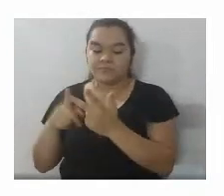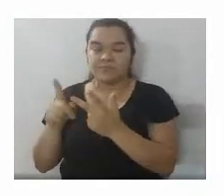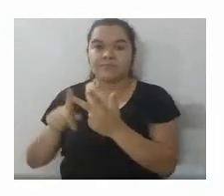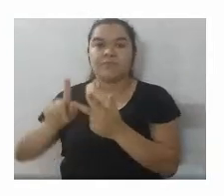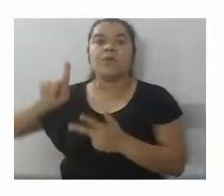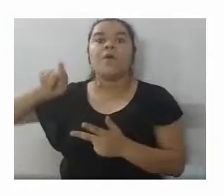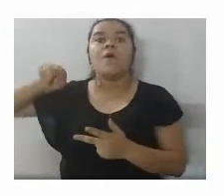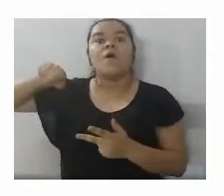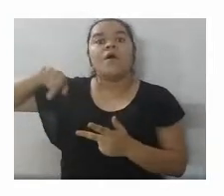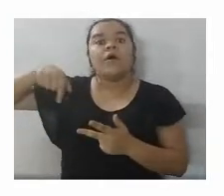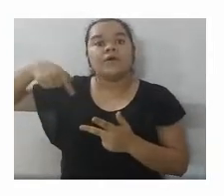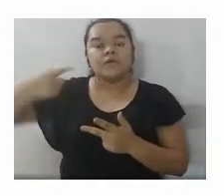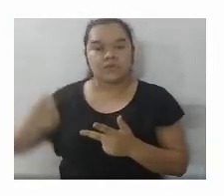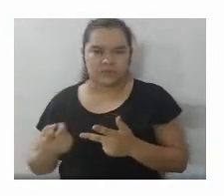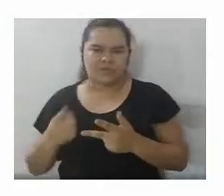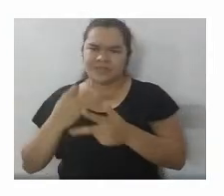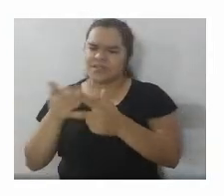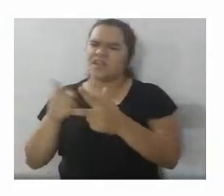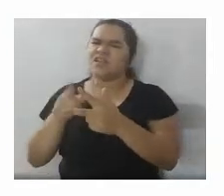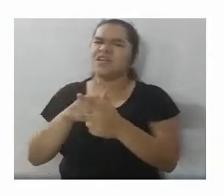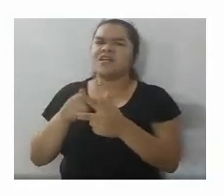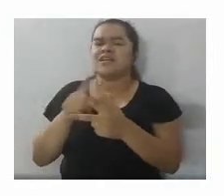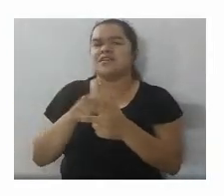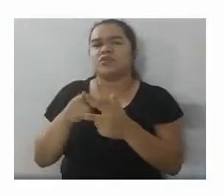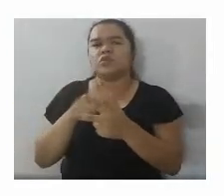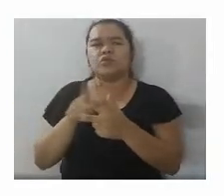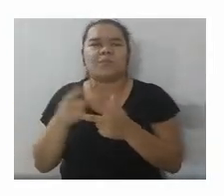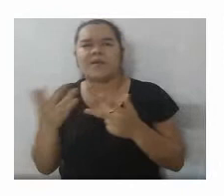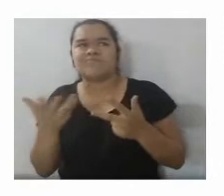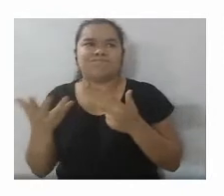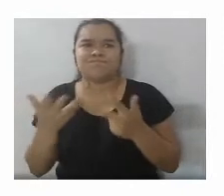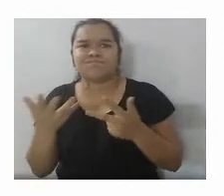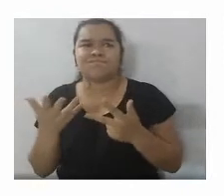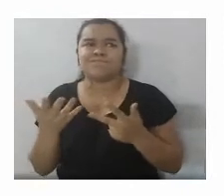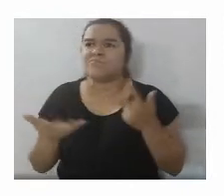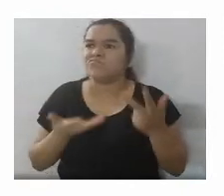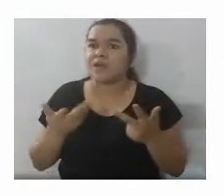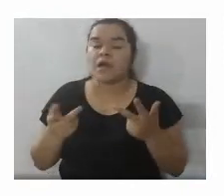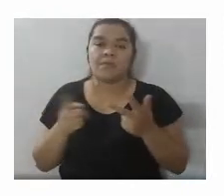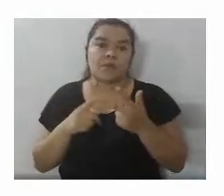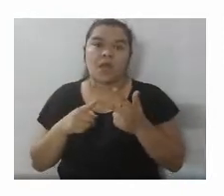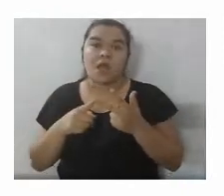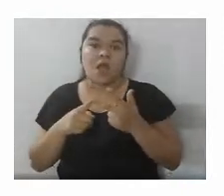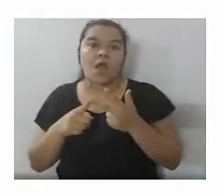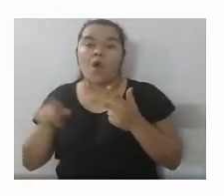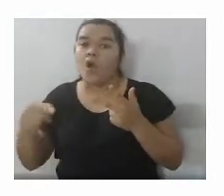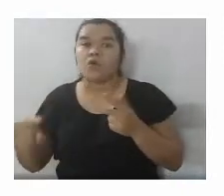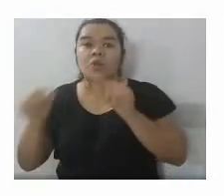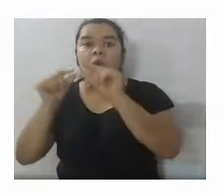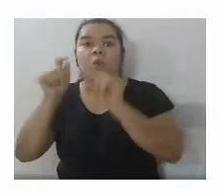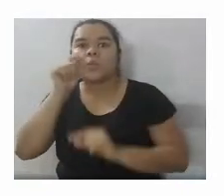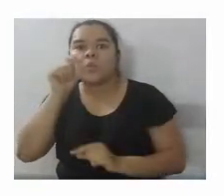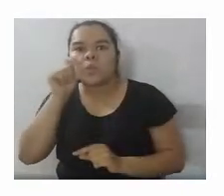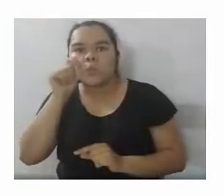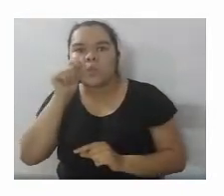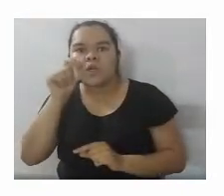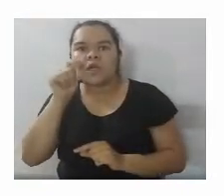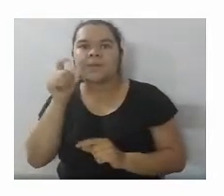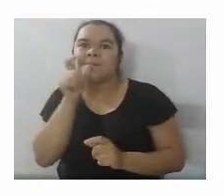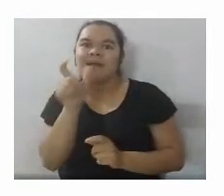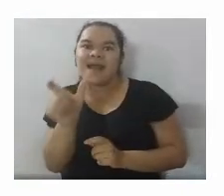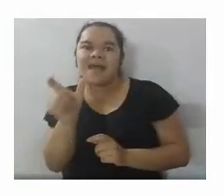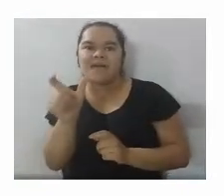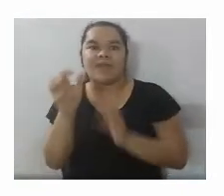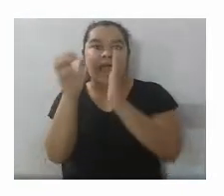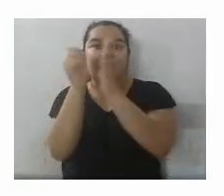tal vez todo esto que les mostré sea medio de balde, porque en general lo que van a hacer es poner ingreso a la UNE 2021 en el Google. Entonces, yo por ejemplo acá